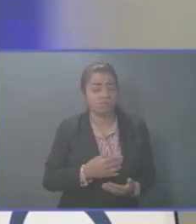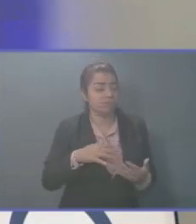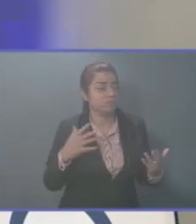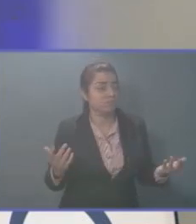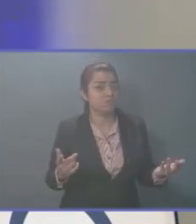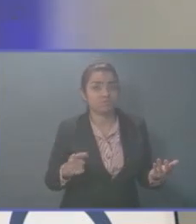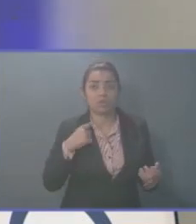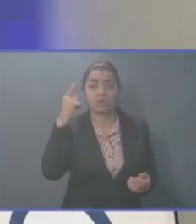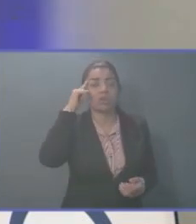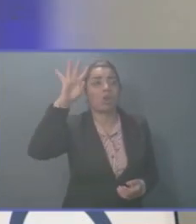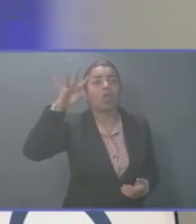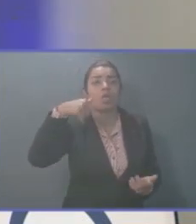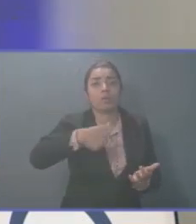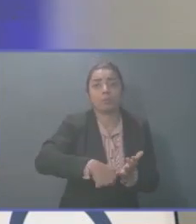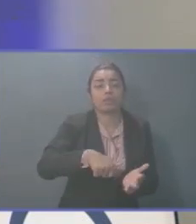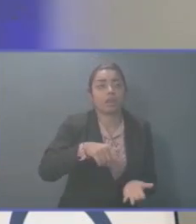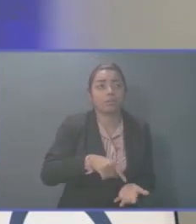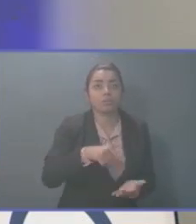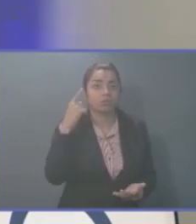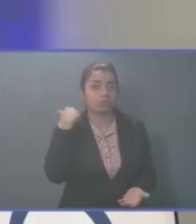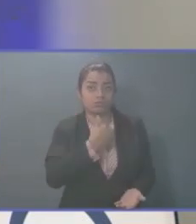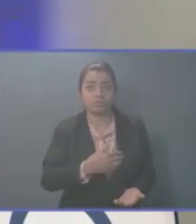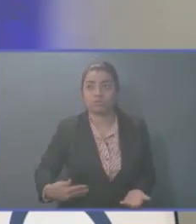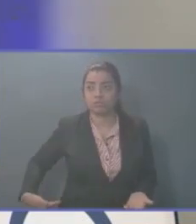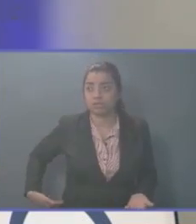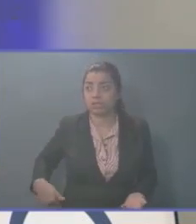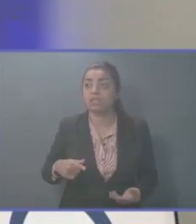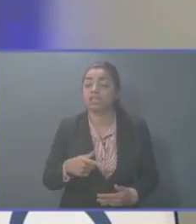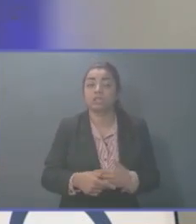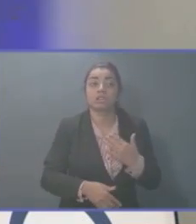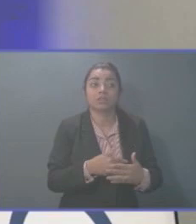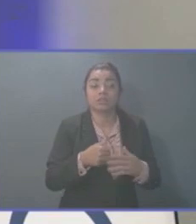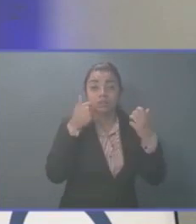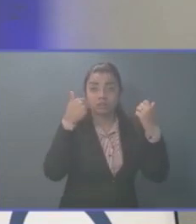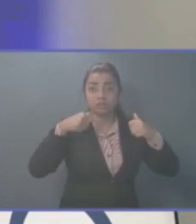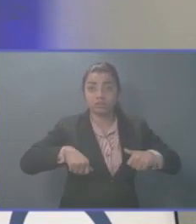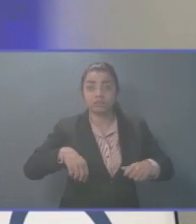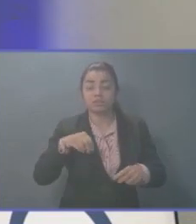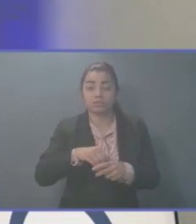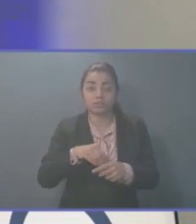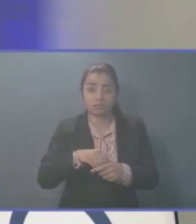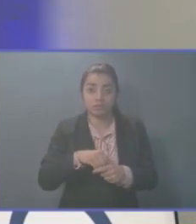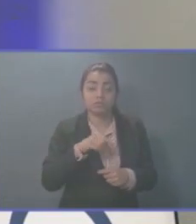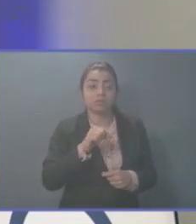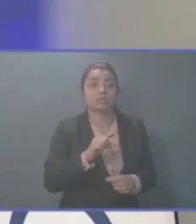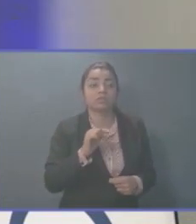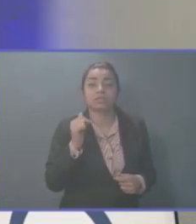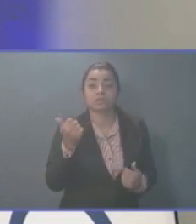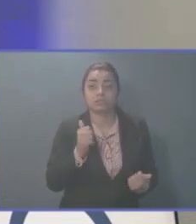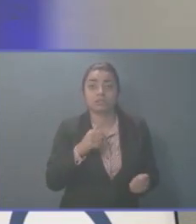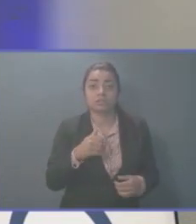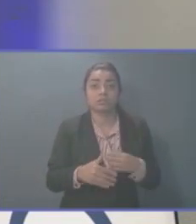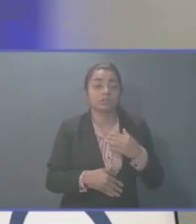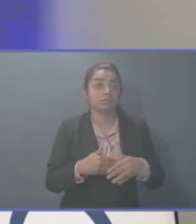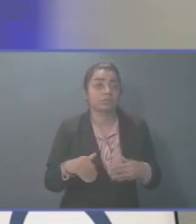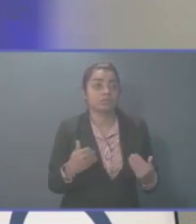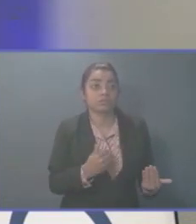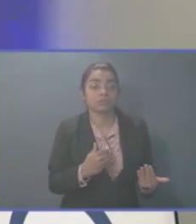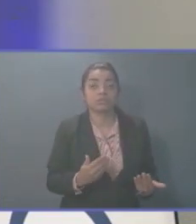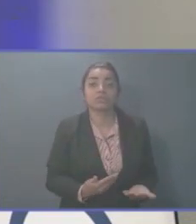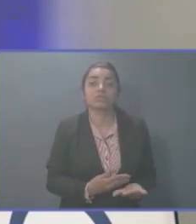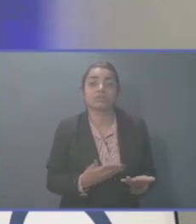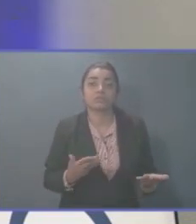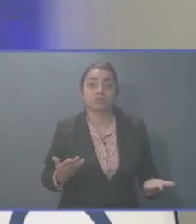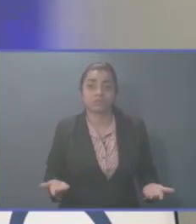de apretar el botón, así como dijo el presidente. Un proceso de aprobación de un crédito tiene sus fases. Y